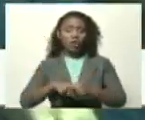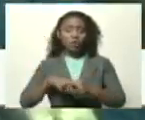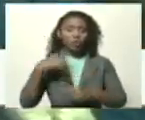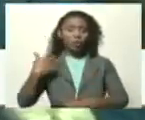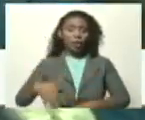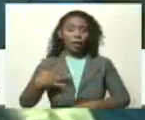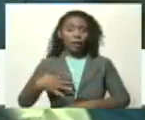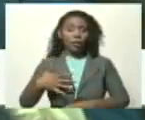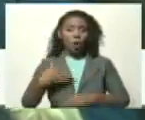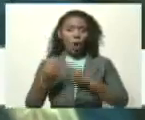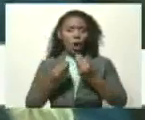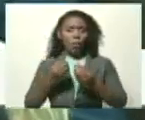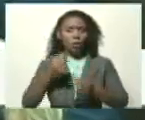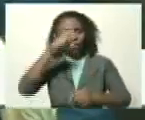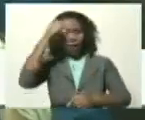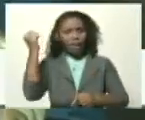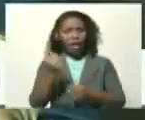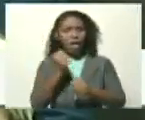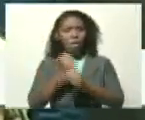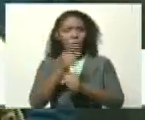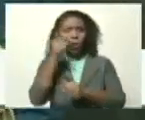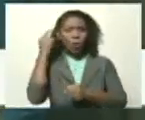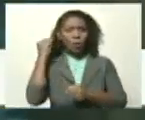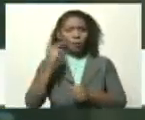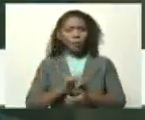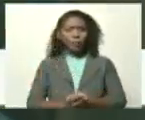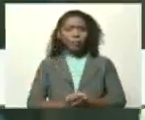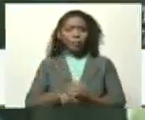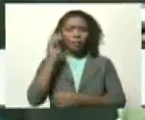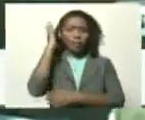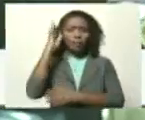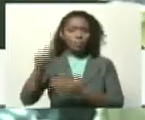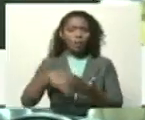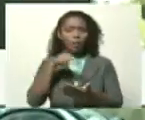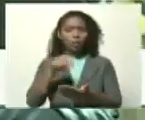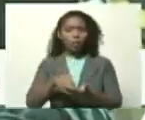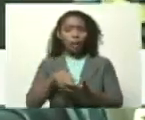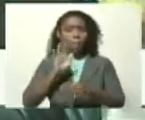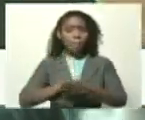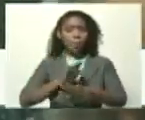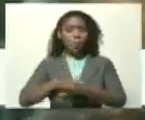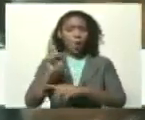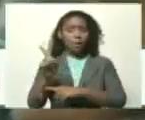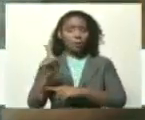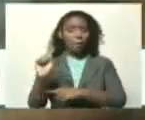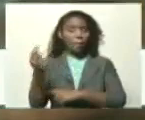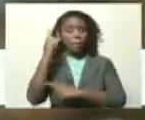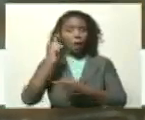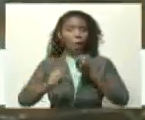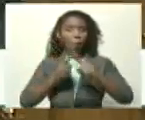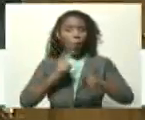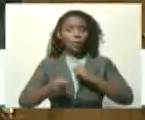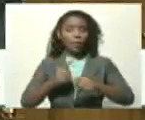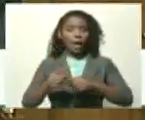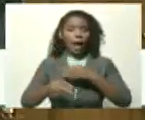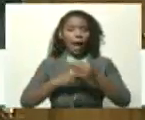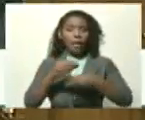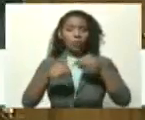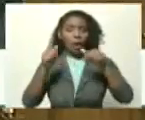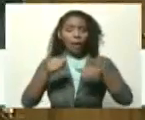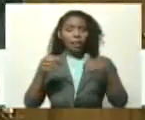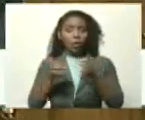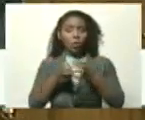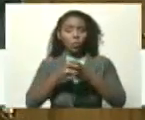derechos como trabajadoras y como trabajadores de la Asamblea Nacional. Y por eso de las primeras cosas que hizo esta